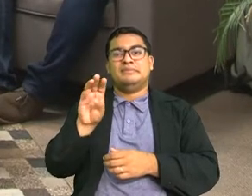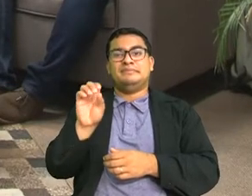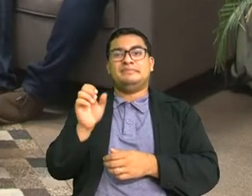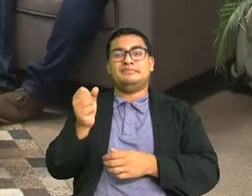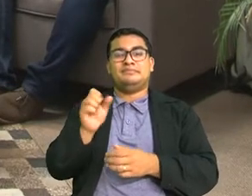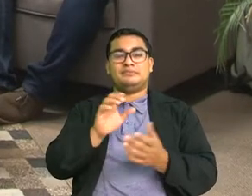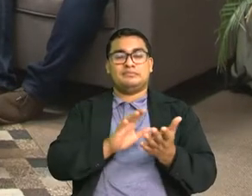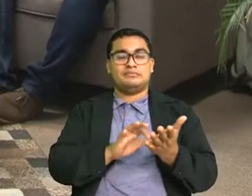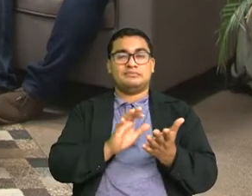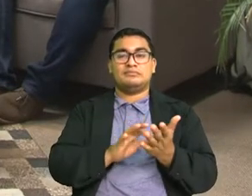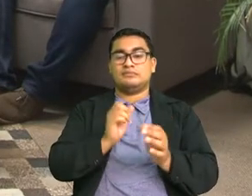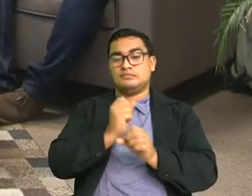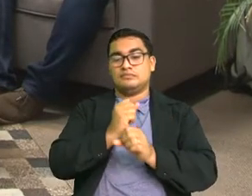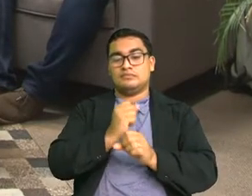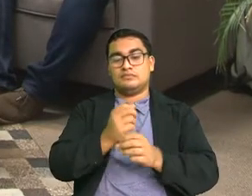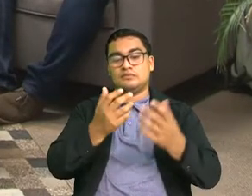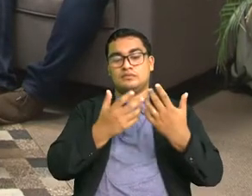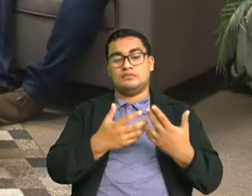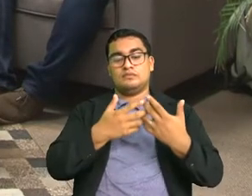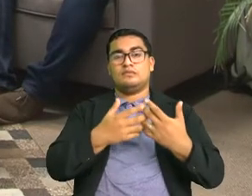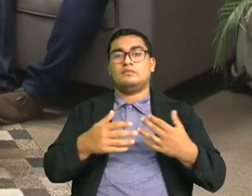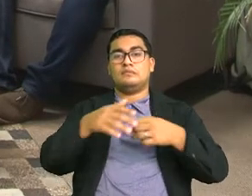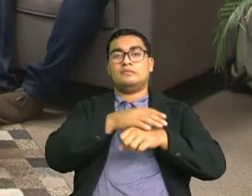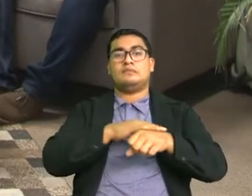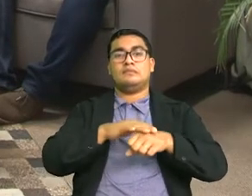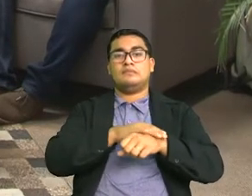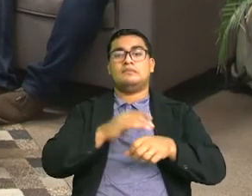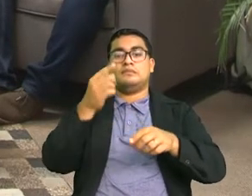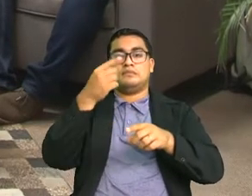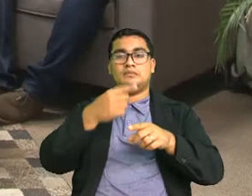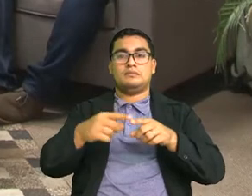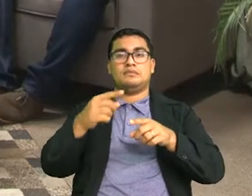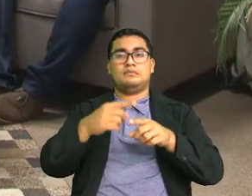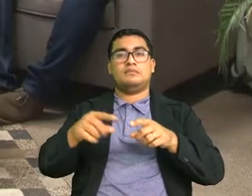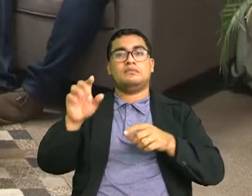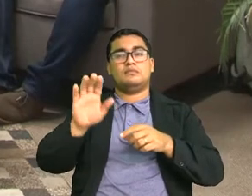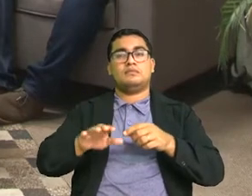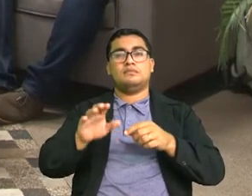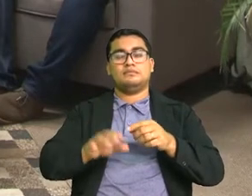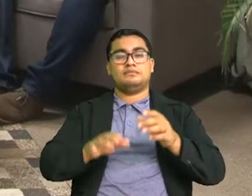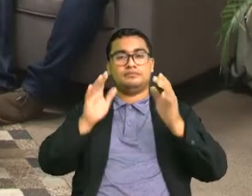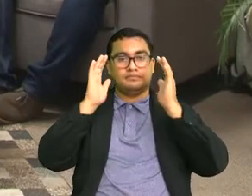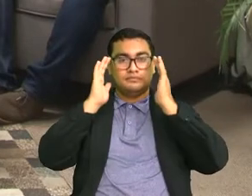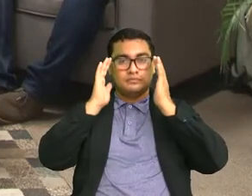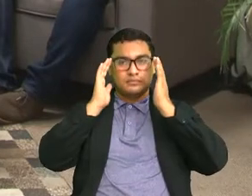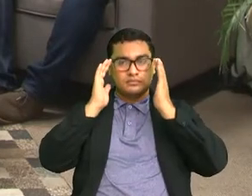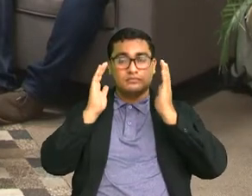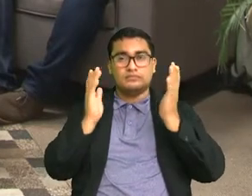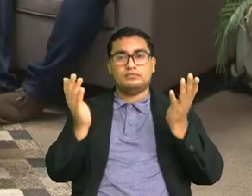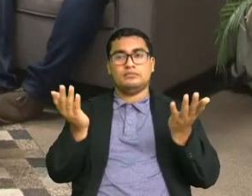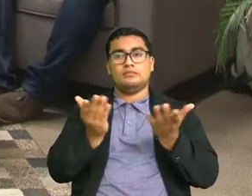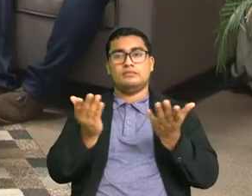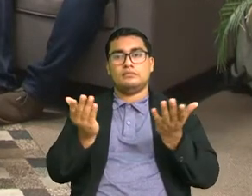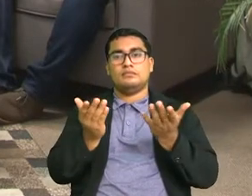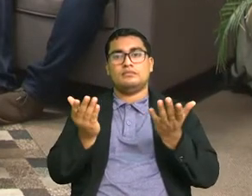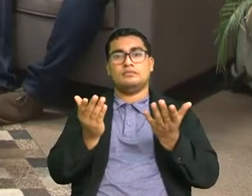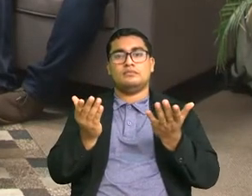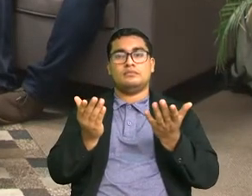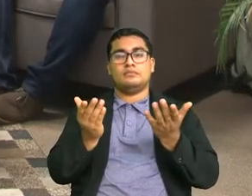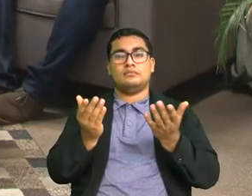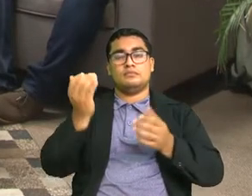fabricar les ha permitido bajar costos es decir costos de producción y con lo